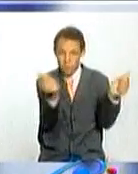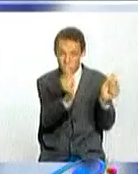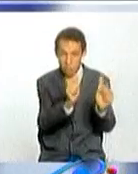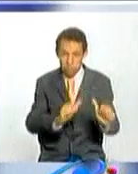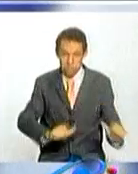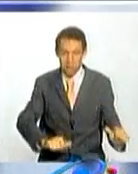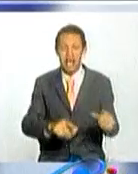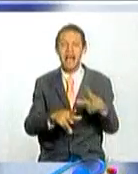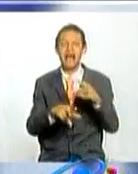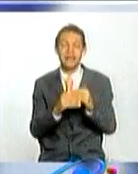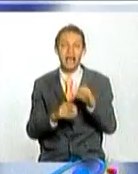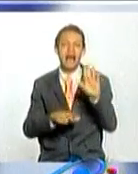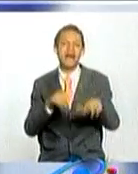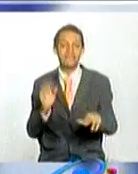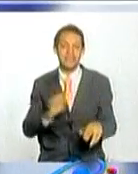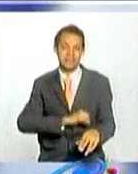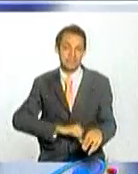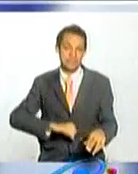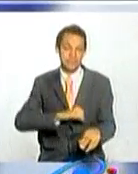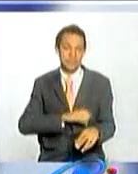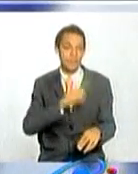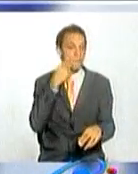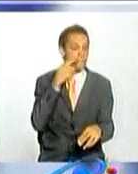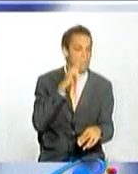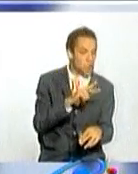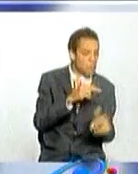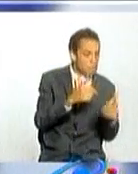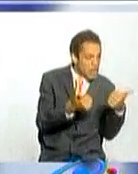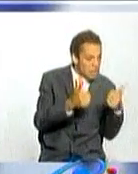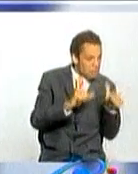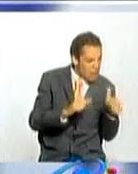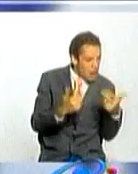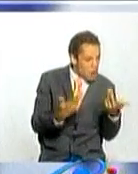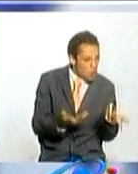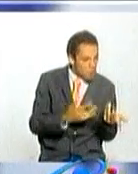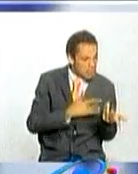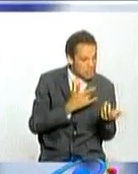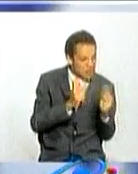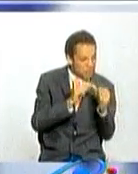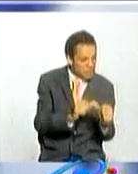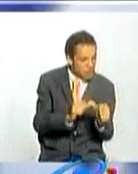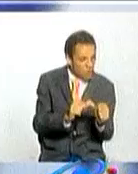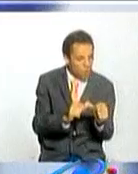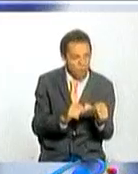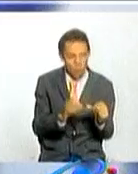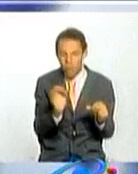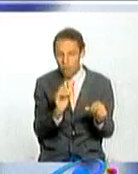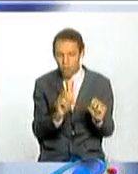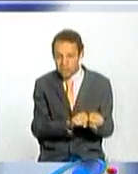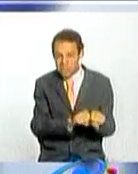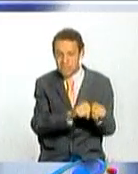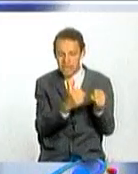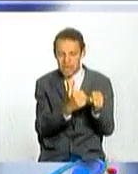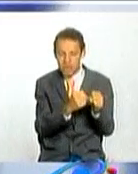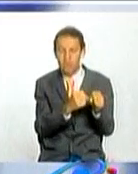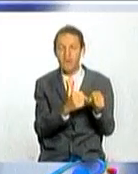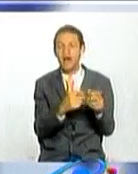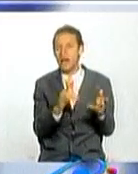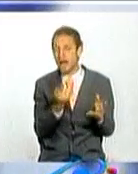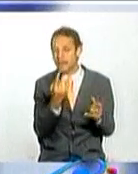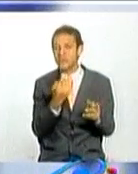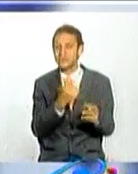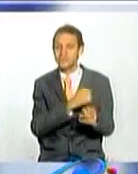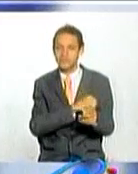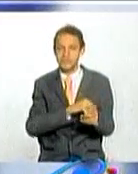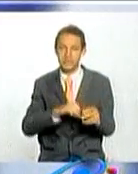cómo están implantadas las prótesis, si están turgentes, si hay de pronto ruptura de una prótesis, Este es el método. Con la